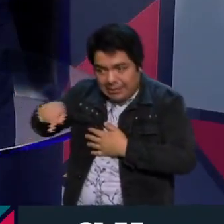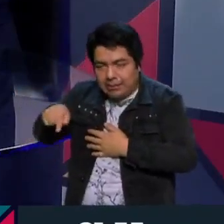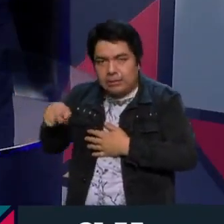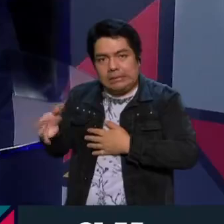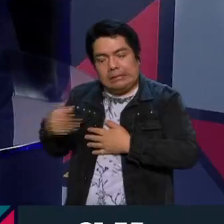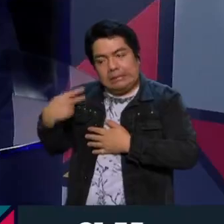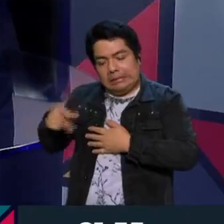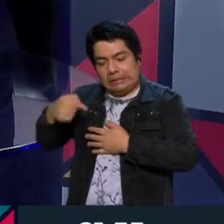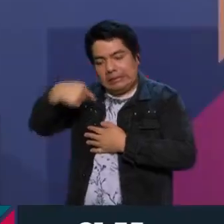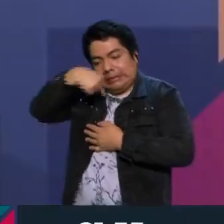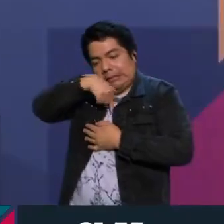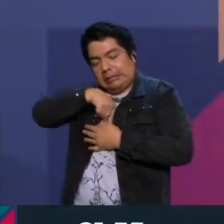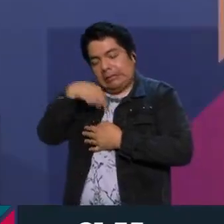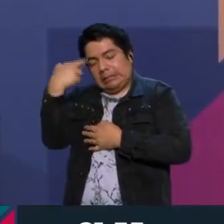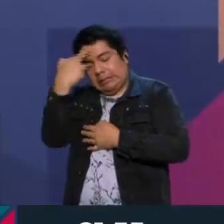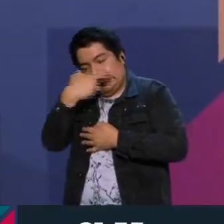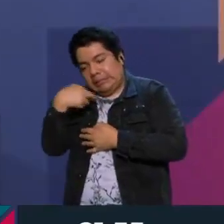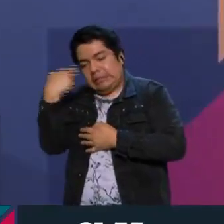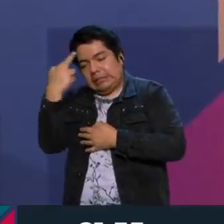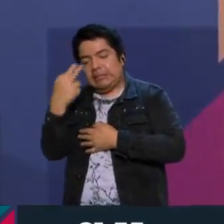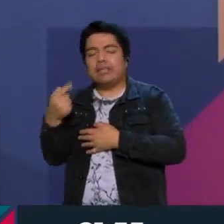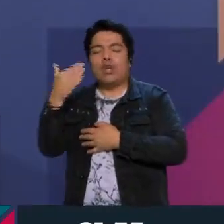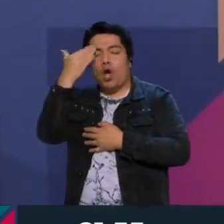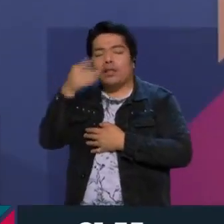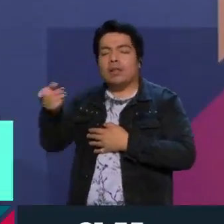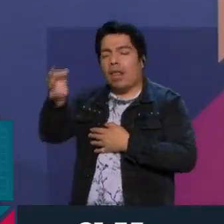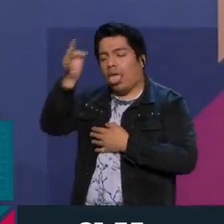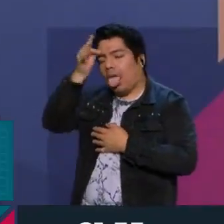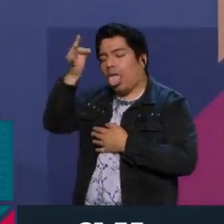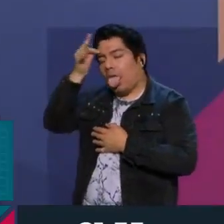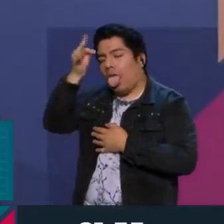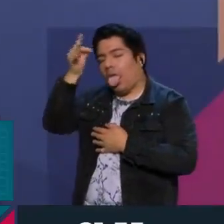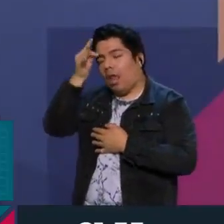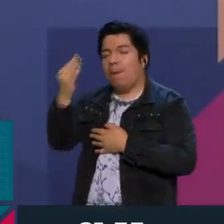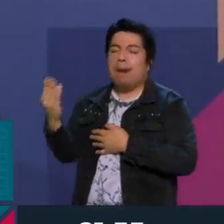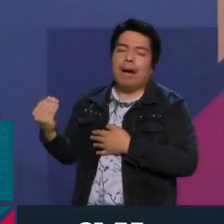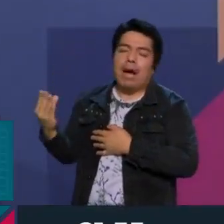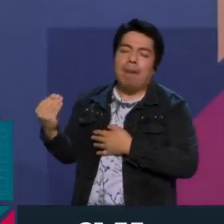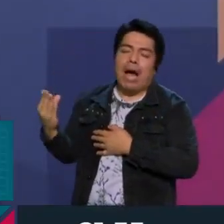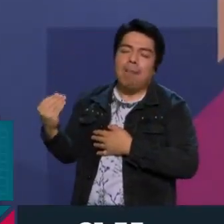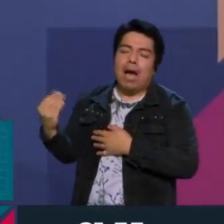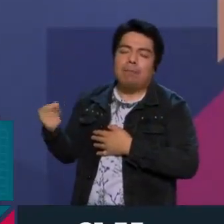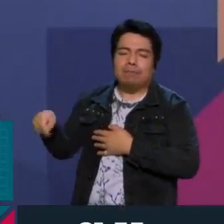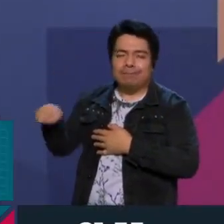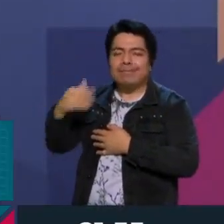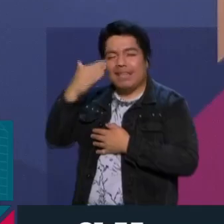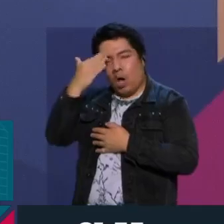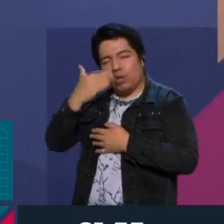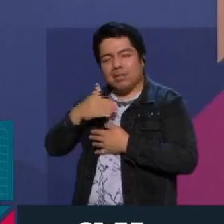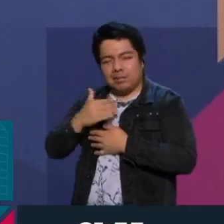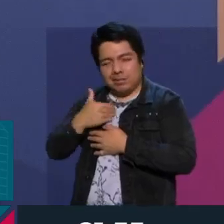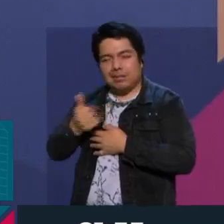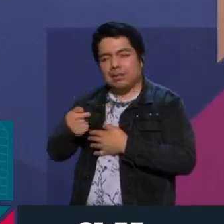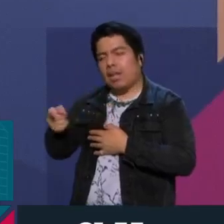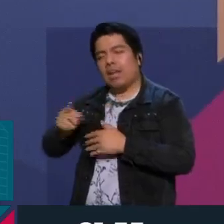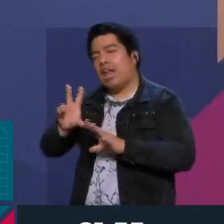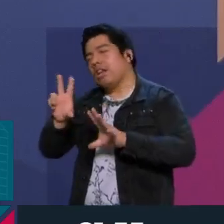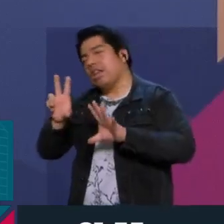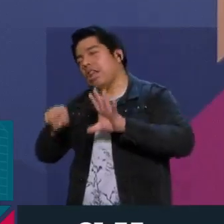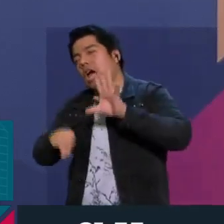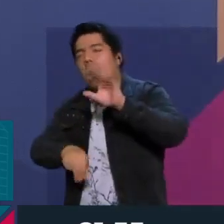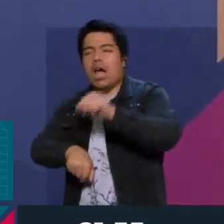análisis retrospectivo. Se entiende que dicen tontería y media al público como para que se vean como que no nos entregaremos, y